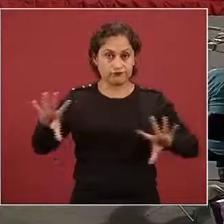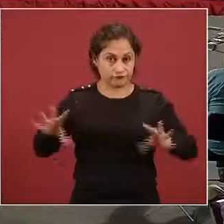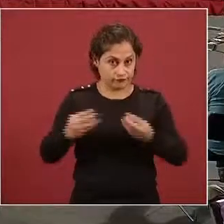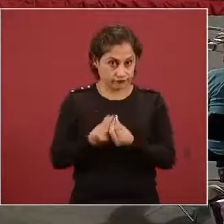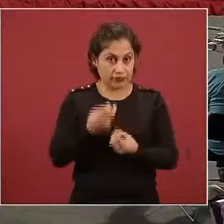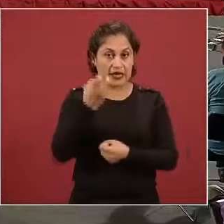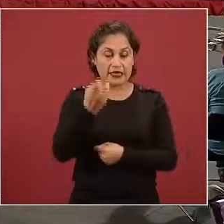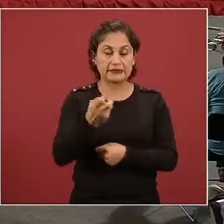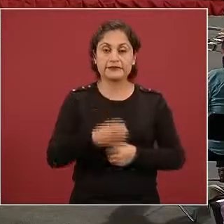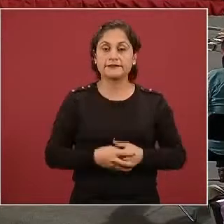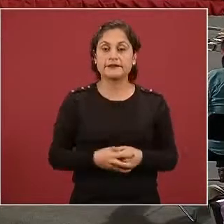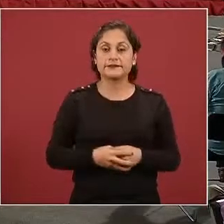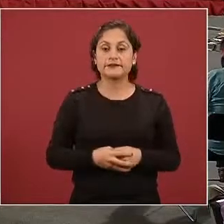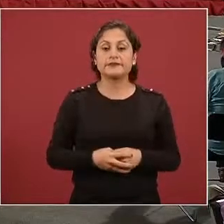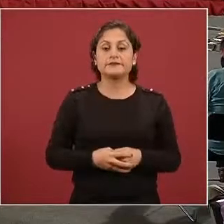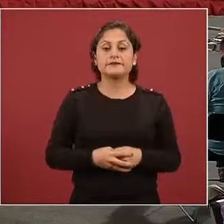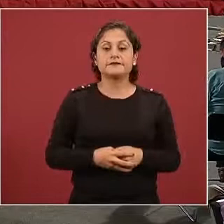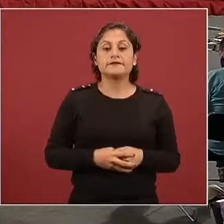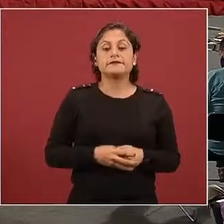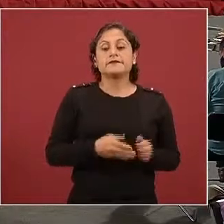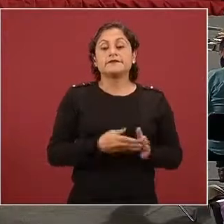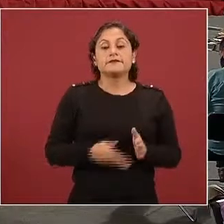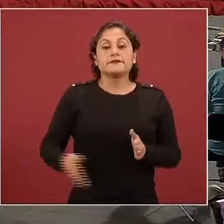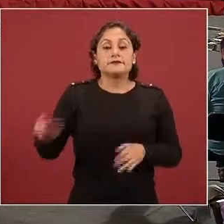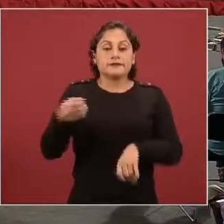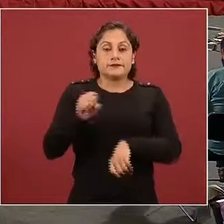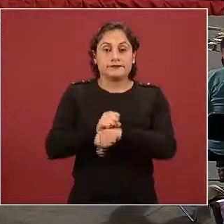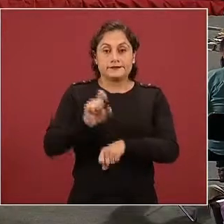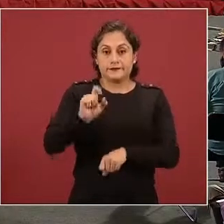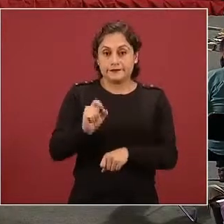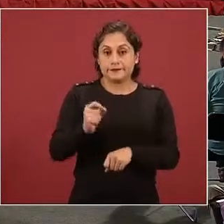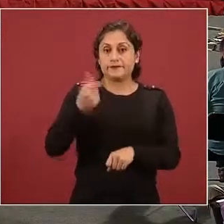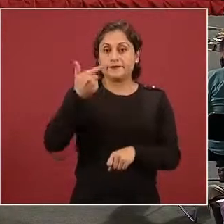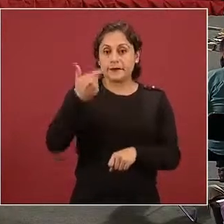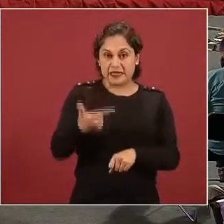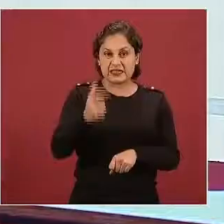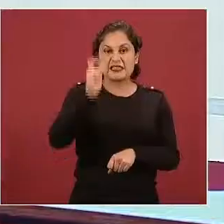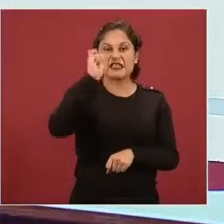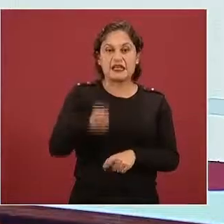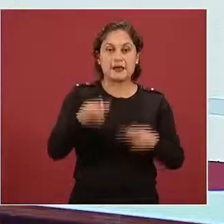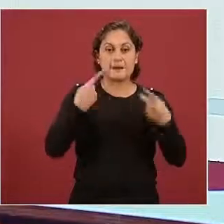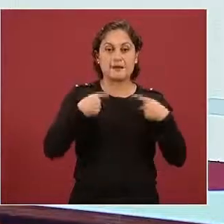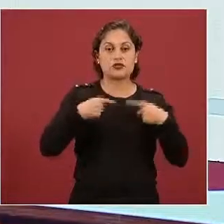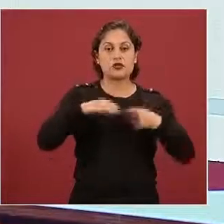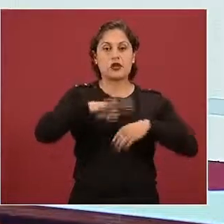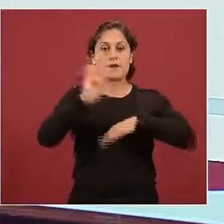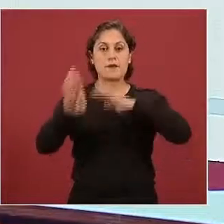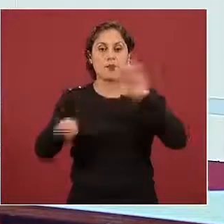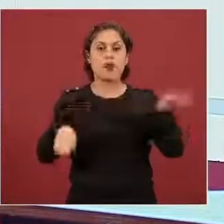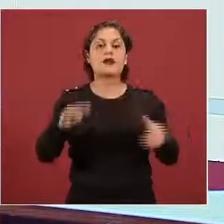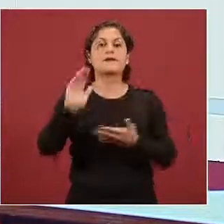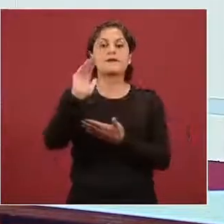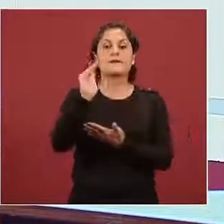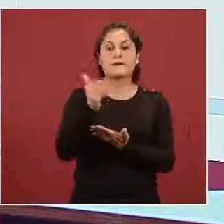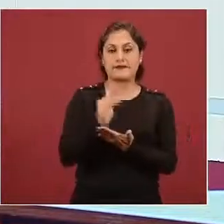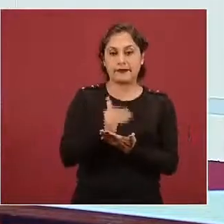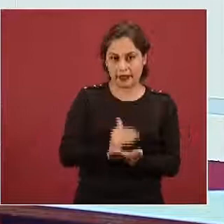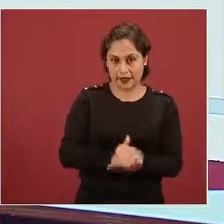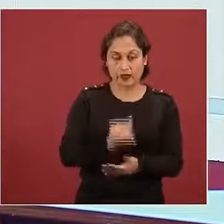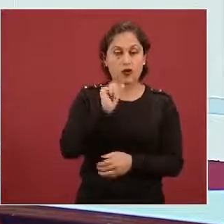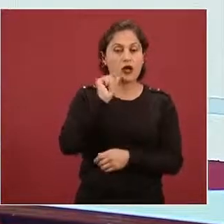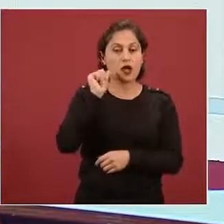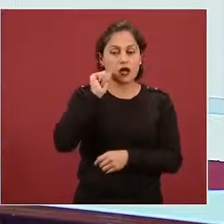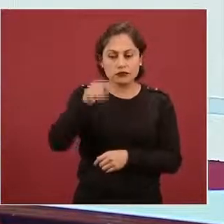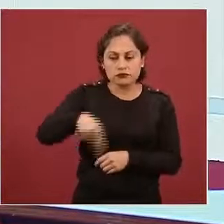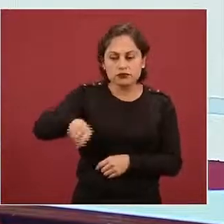alentadora es que desde la semana 27 ha disminuido la mortalidad. Ayer preguntaban sobre las razones por las que disminuye